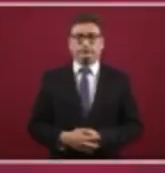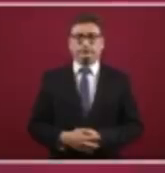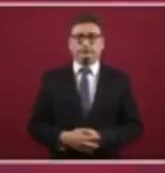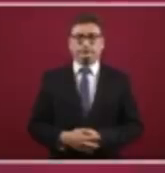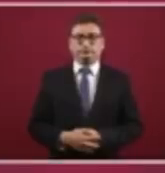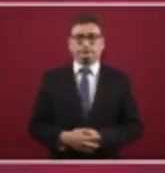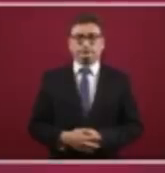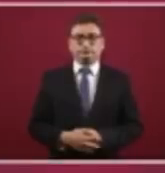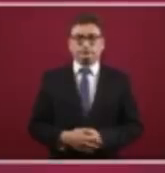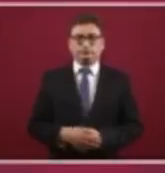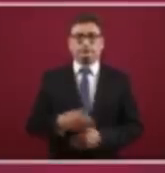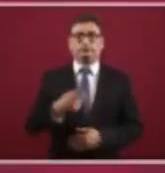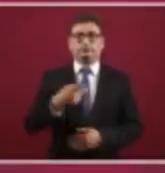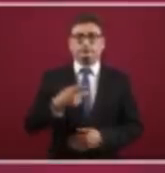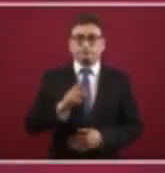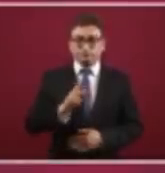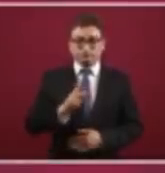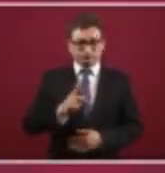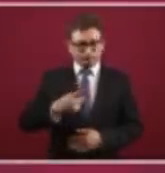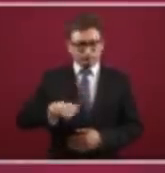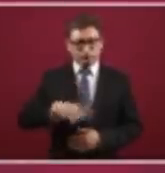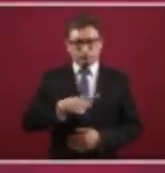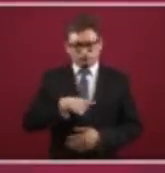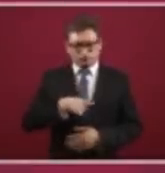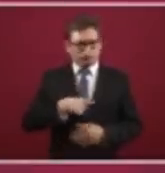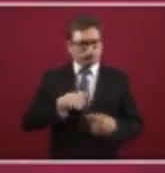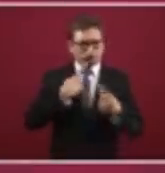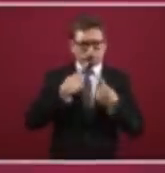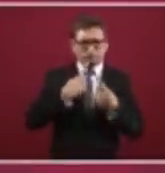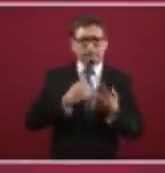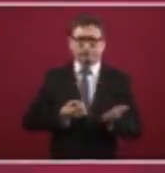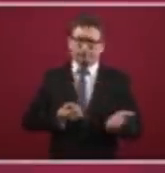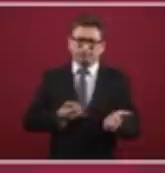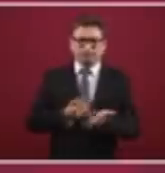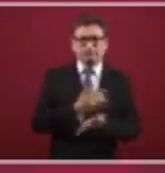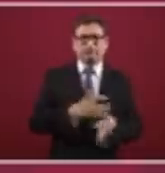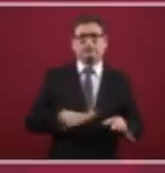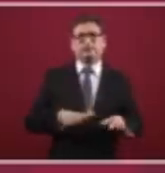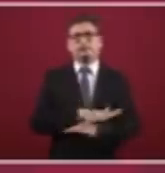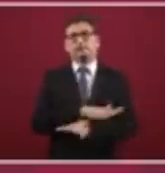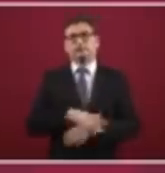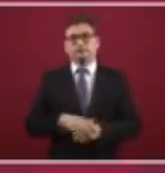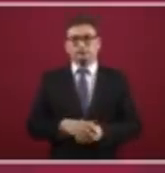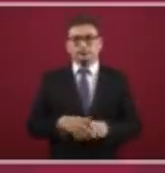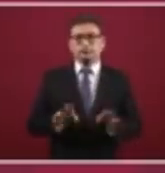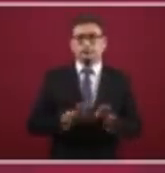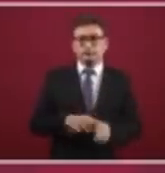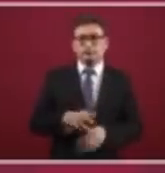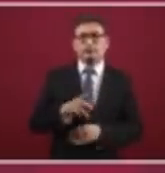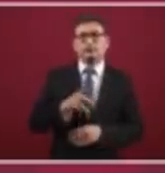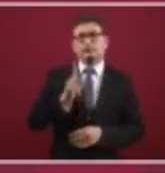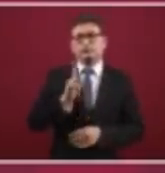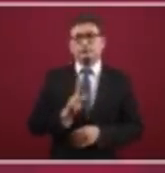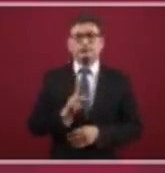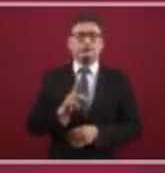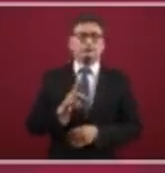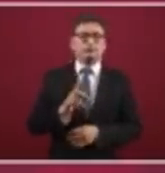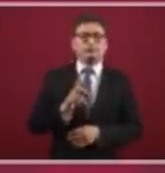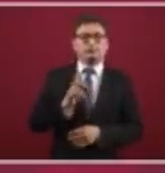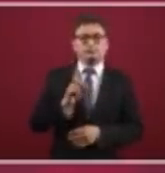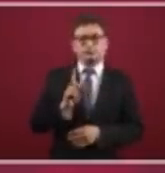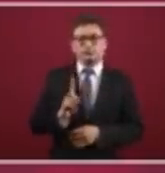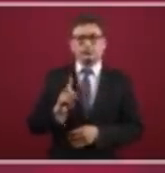definió el cambio con mucha claridad en el programa de desarrollo en el plan de desarrollo